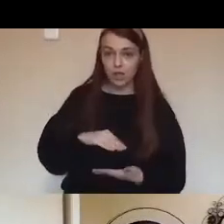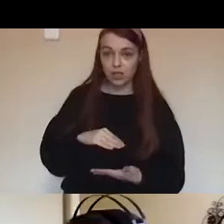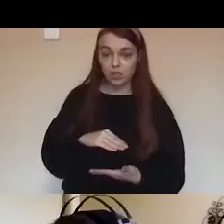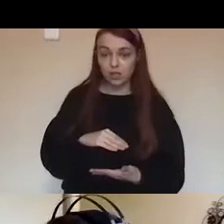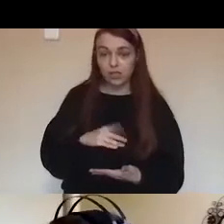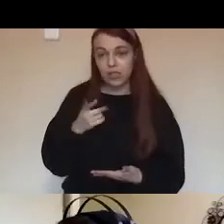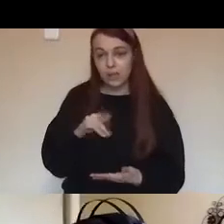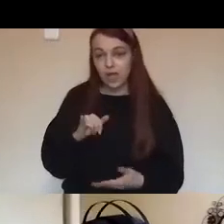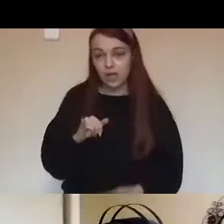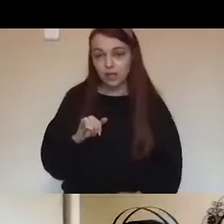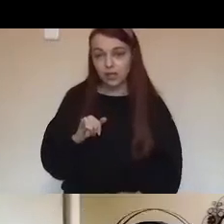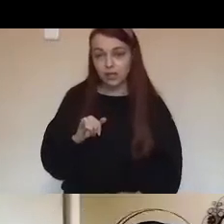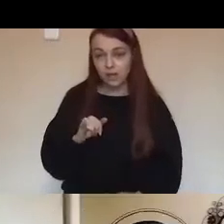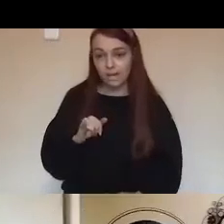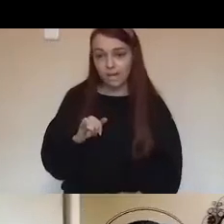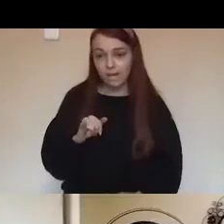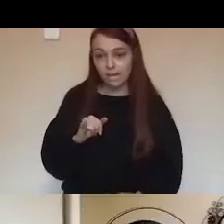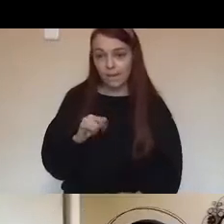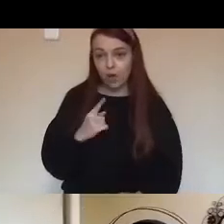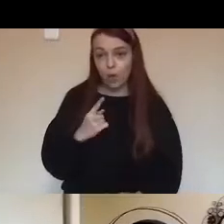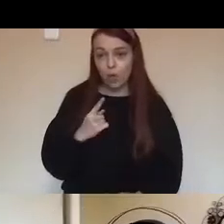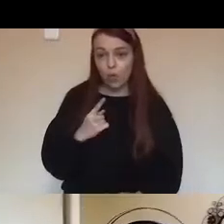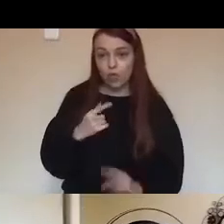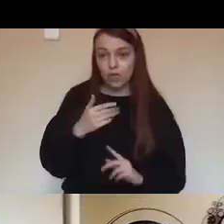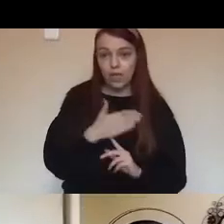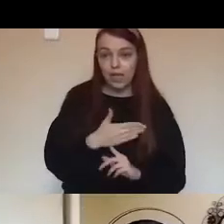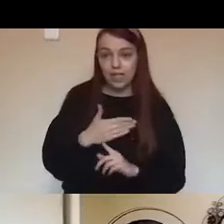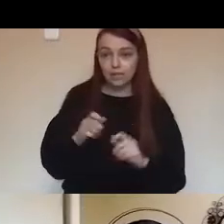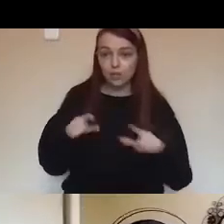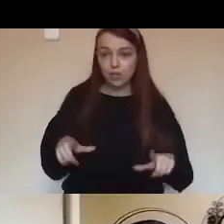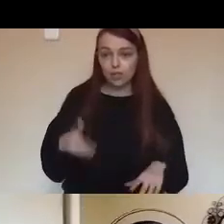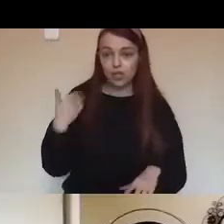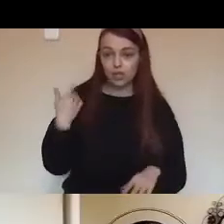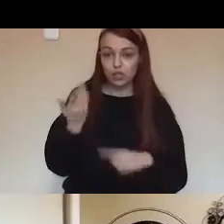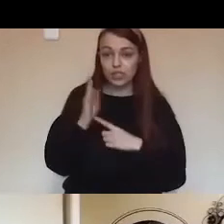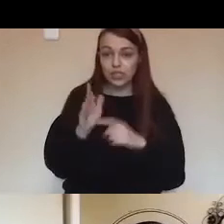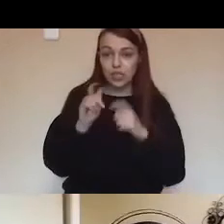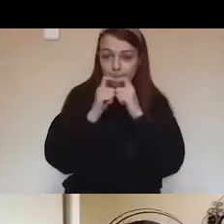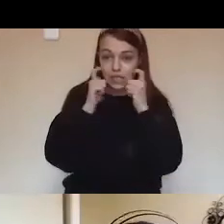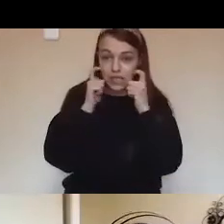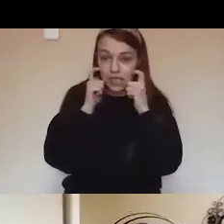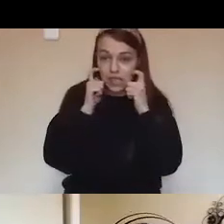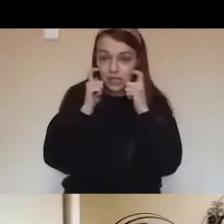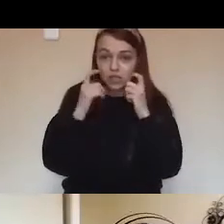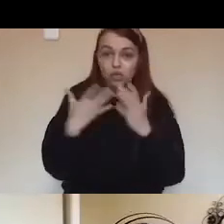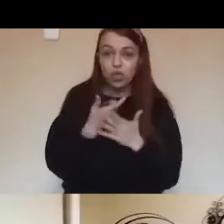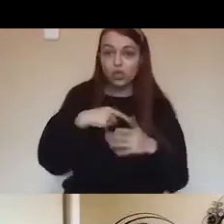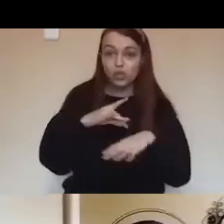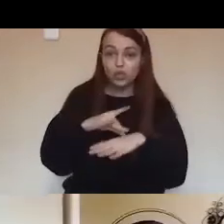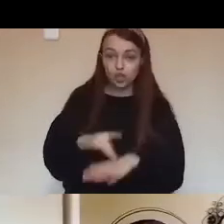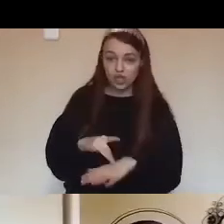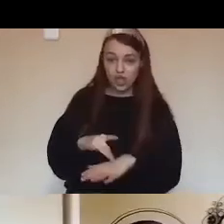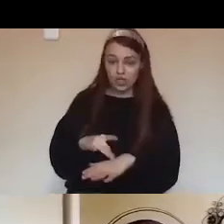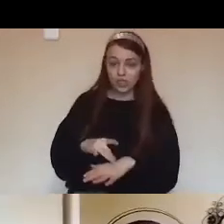otro, un expositor anterior también lo mostró, unas mascarillas. Claro, no, todos nuestros guías y